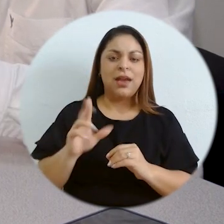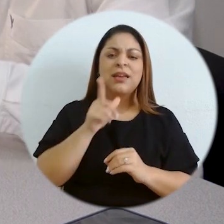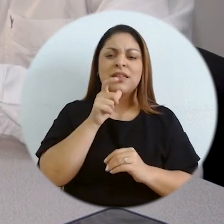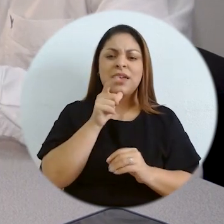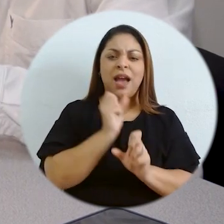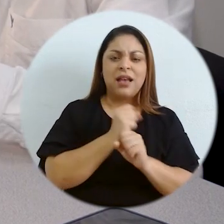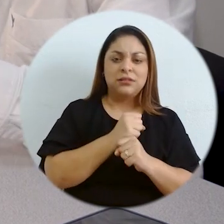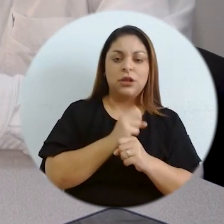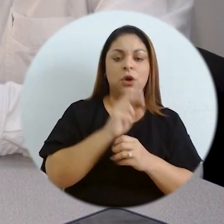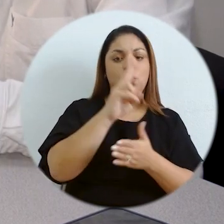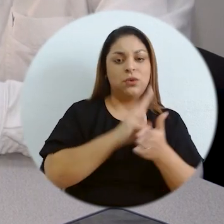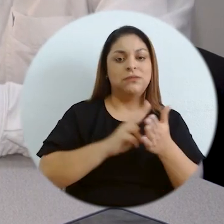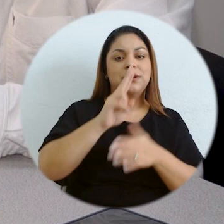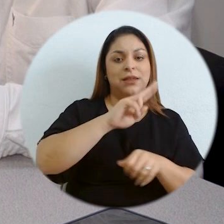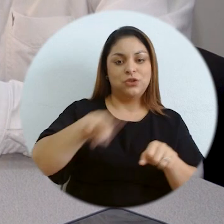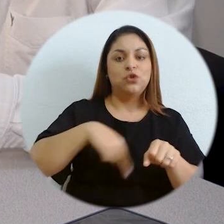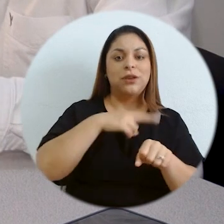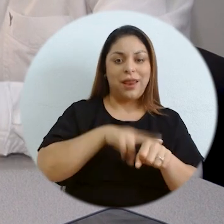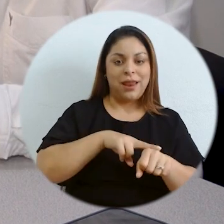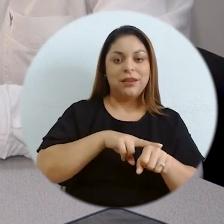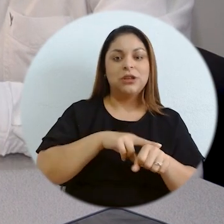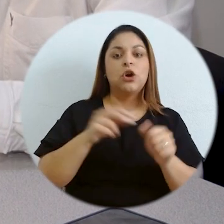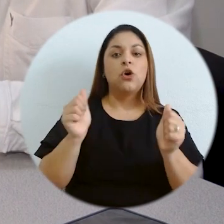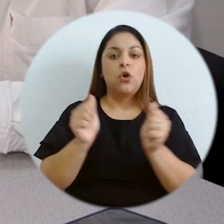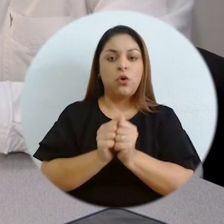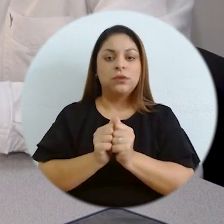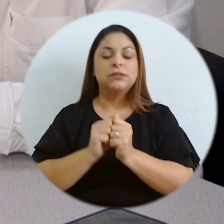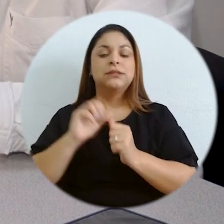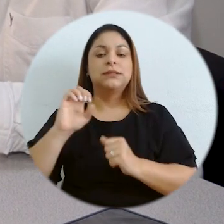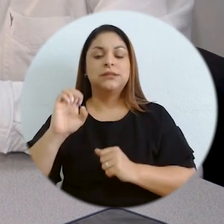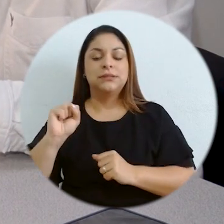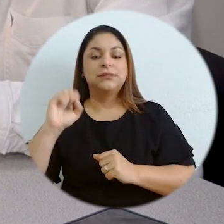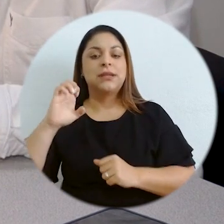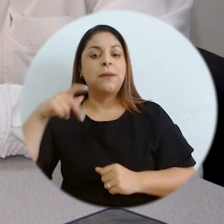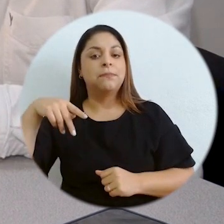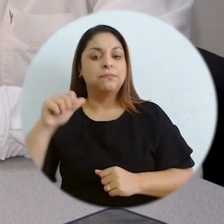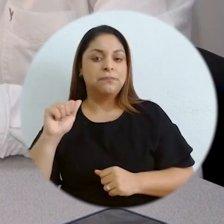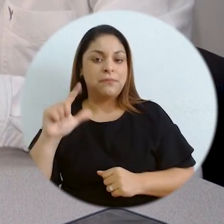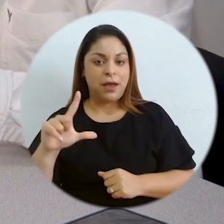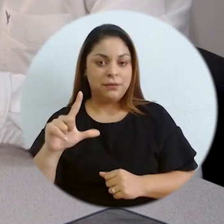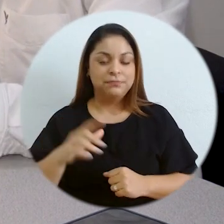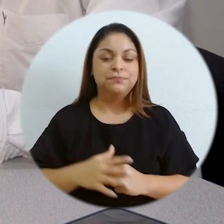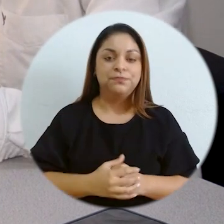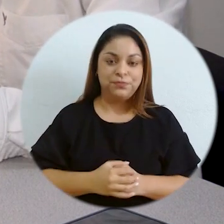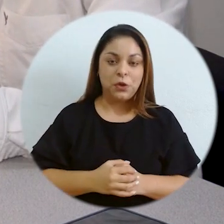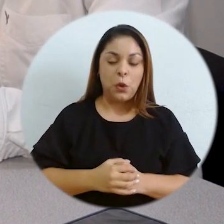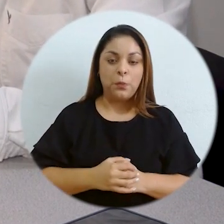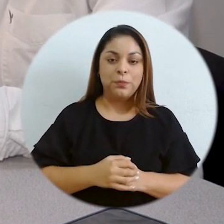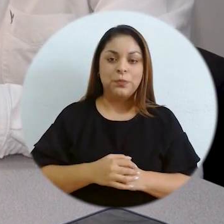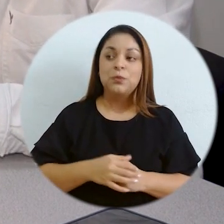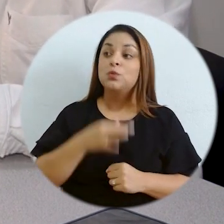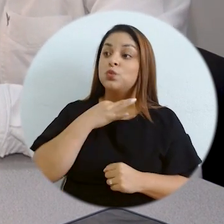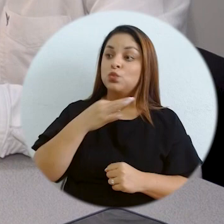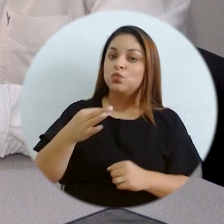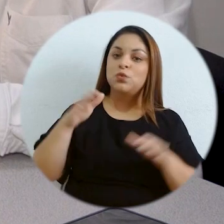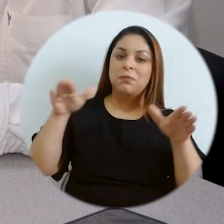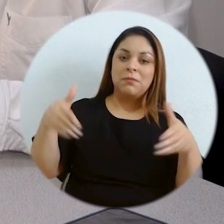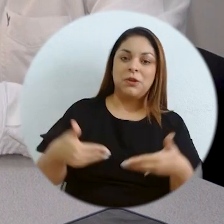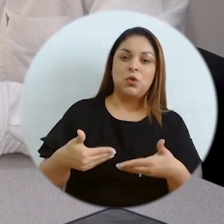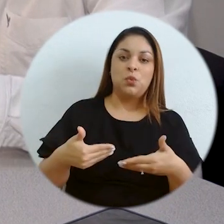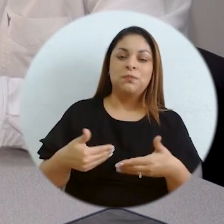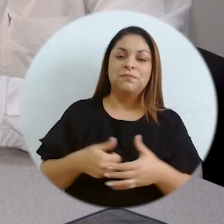es organizado por la Universidad Nacional, RAGA Internacional y CEPAL. Bienvenido, José Luis, es un